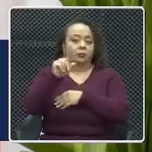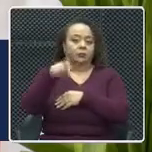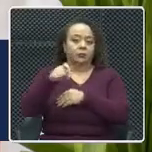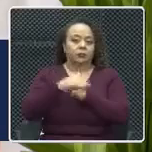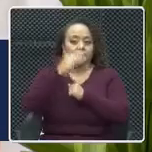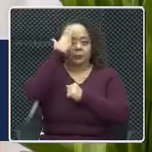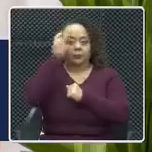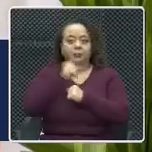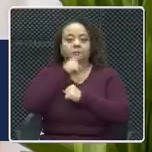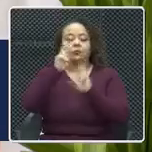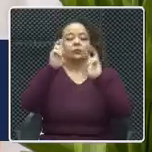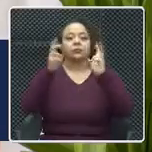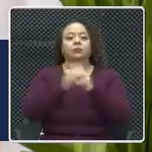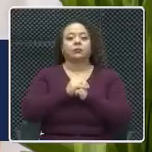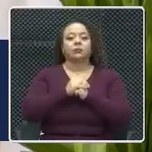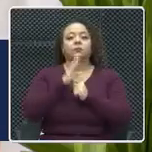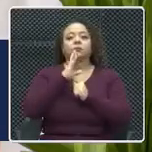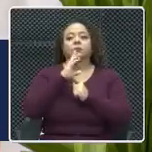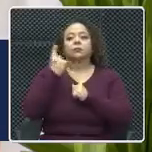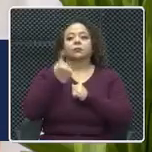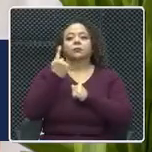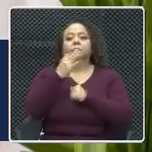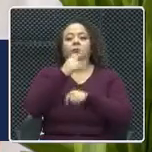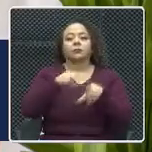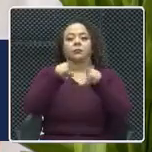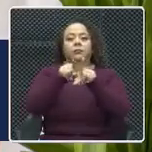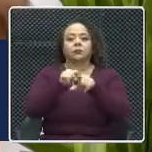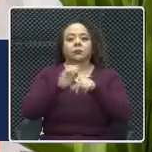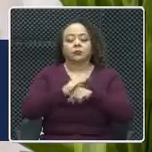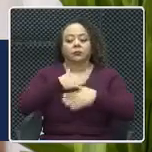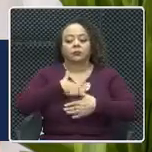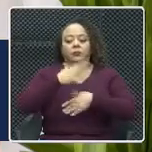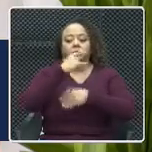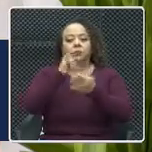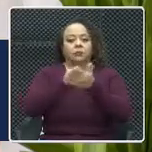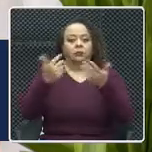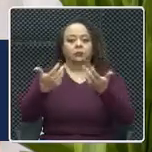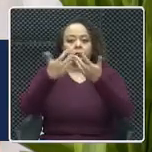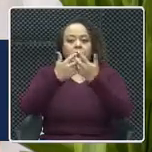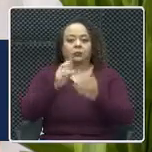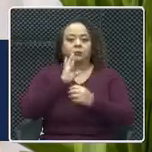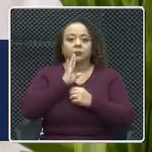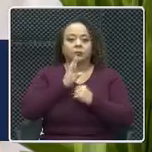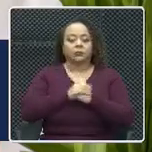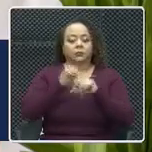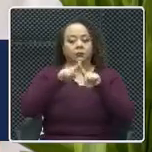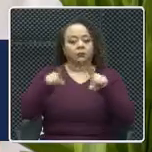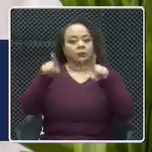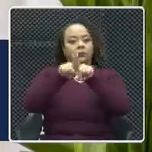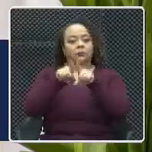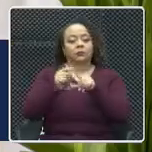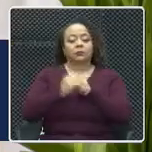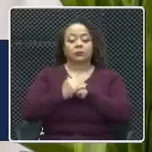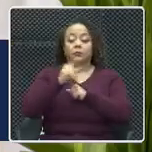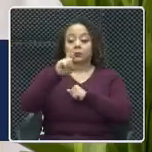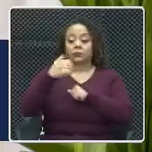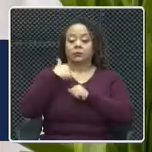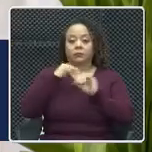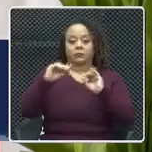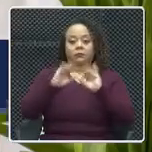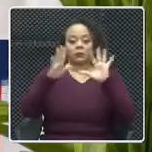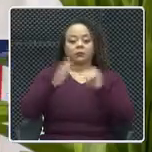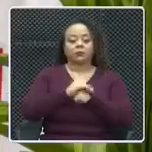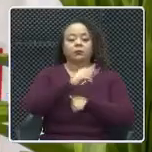porque realmente el tema se mueve solo. Y también la disponibilidad y esa empatía de la que nos hablas, pero también dejar claro que